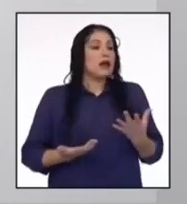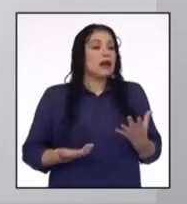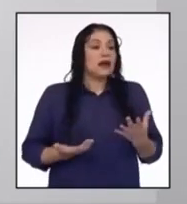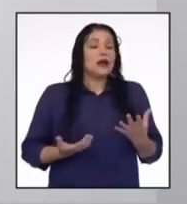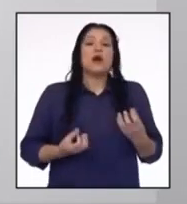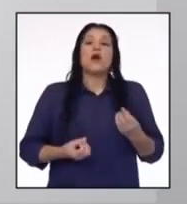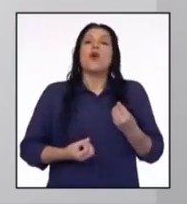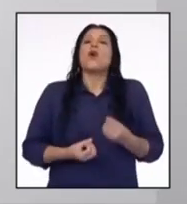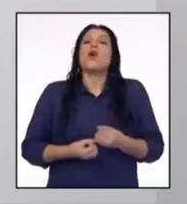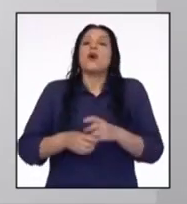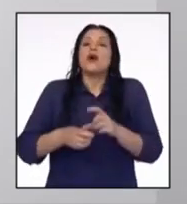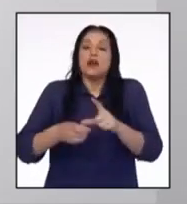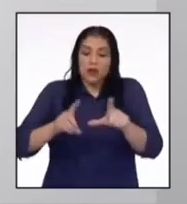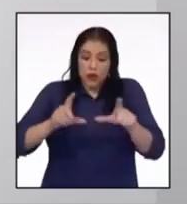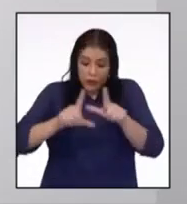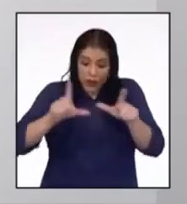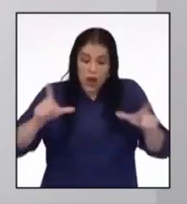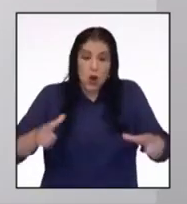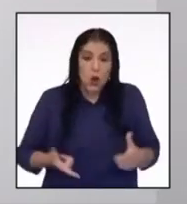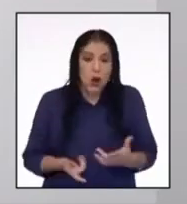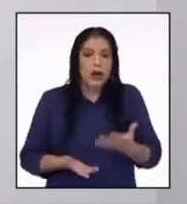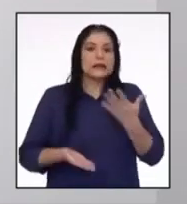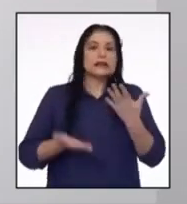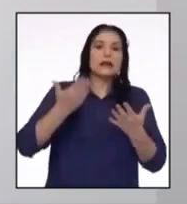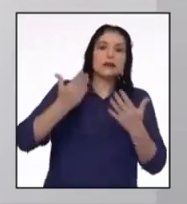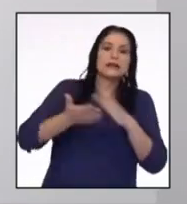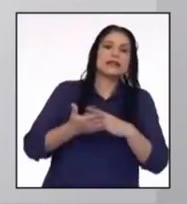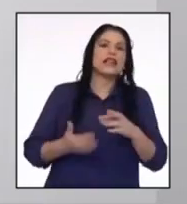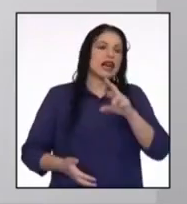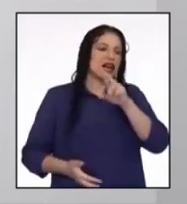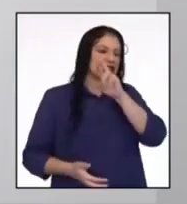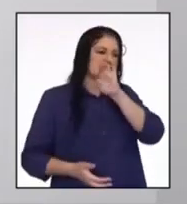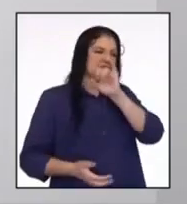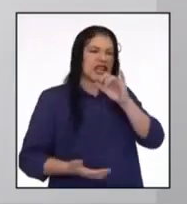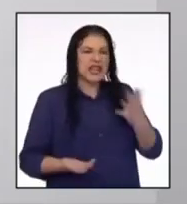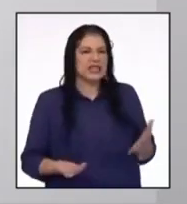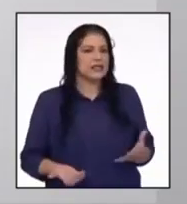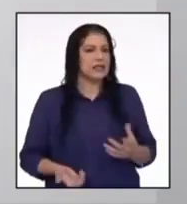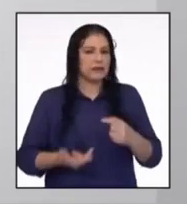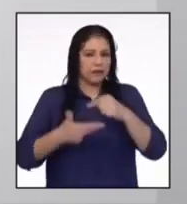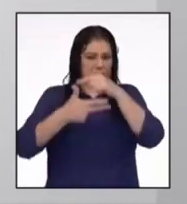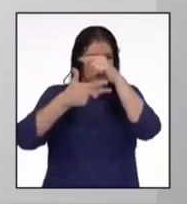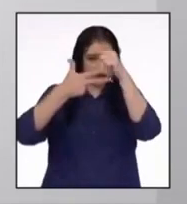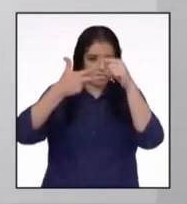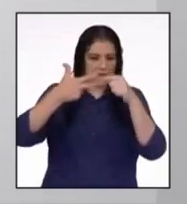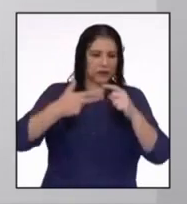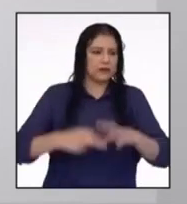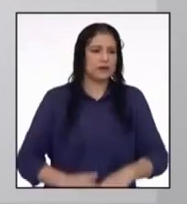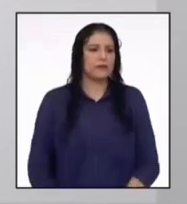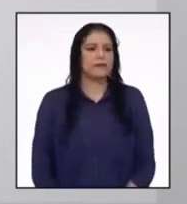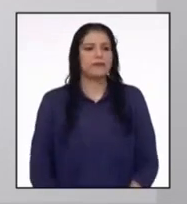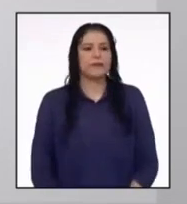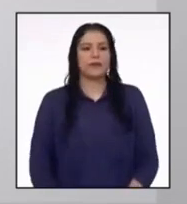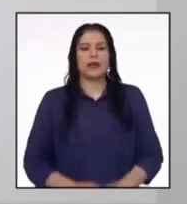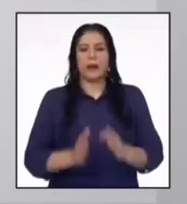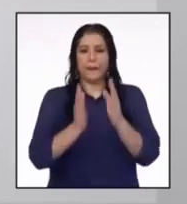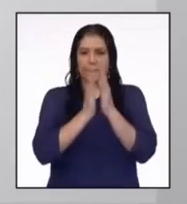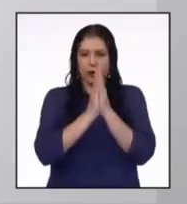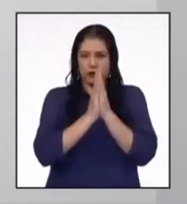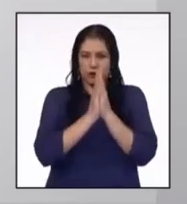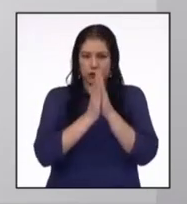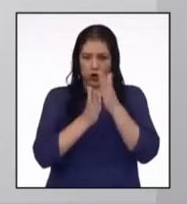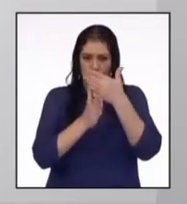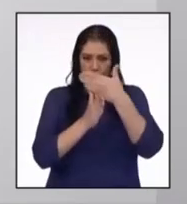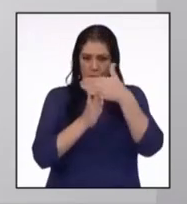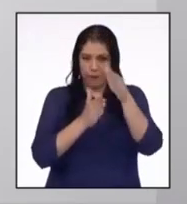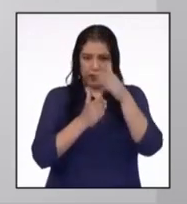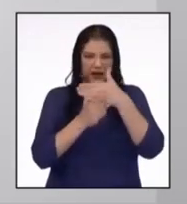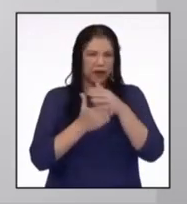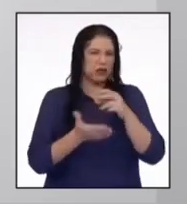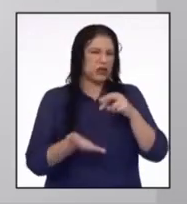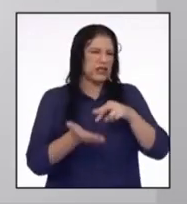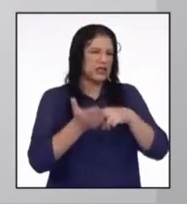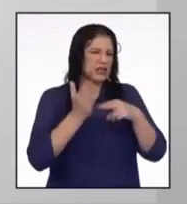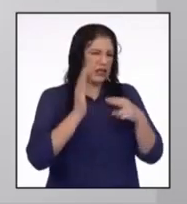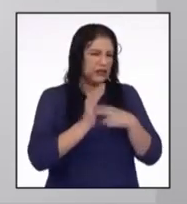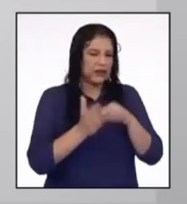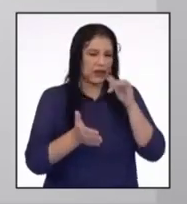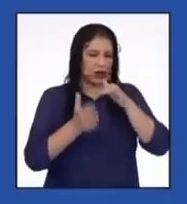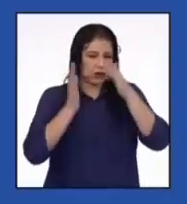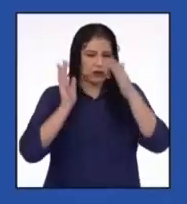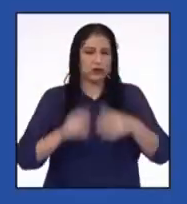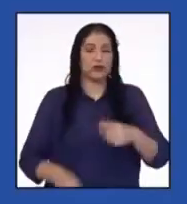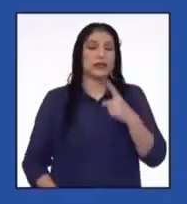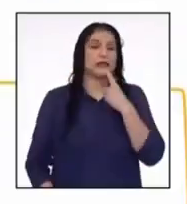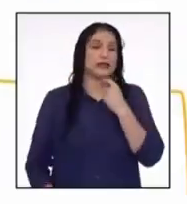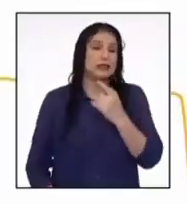exposición, fragilidad y resiliencia. Y aquí los tienen. Por favor, compartamos con los estudiantes